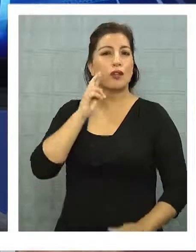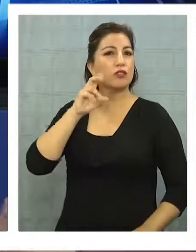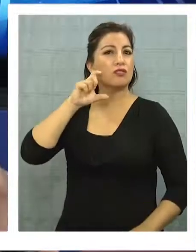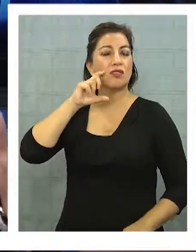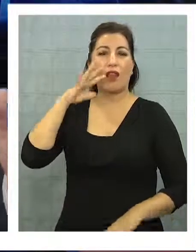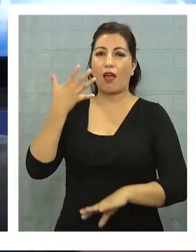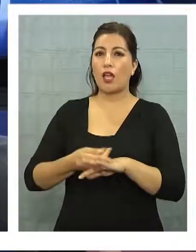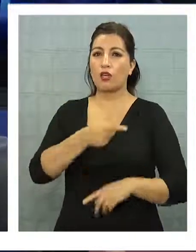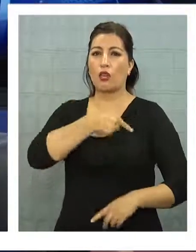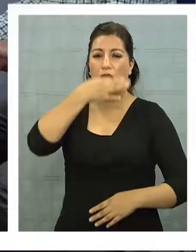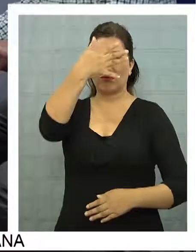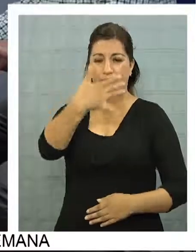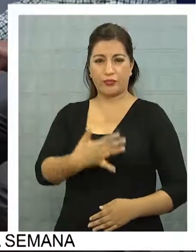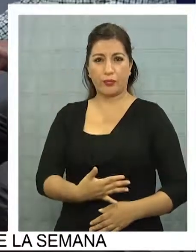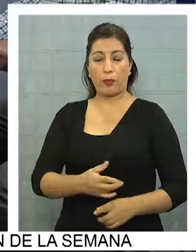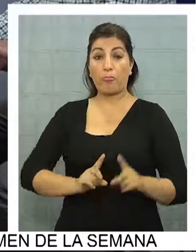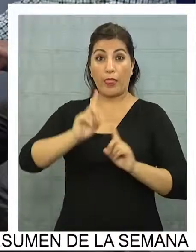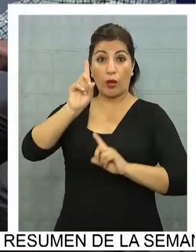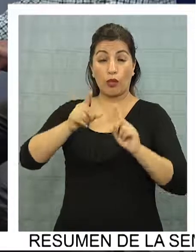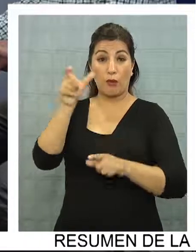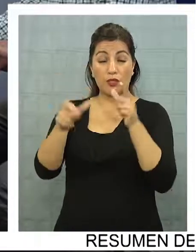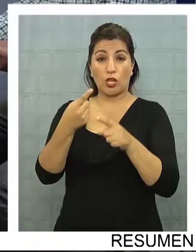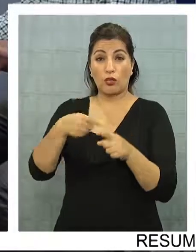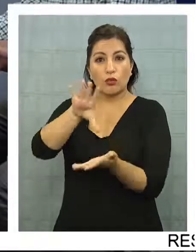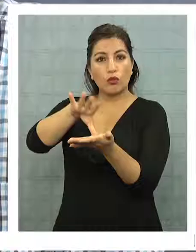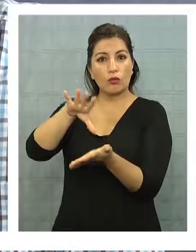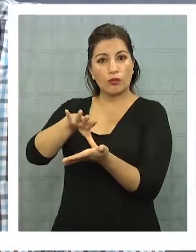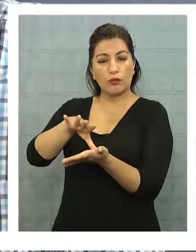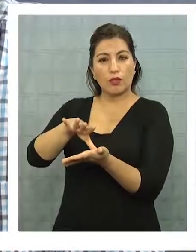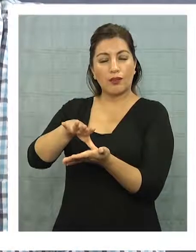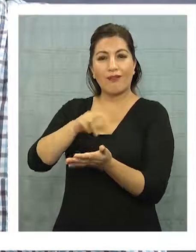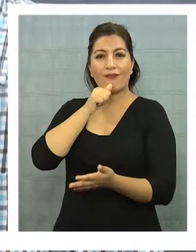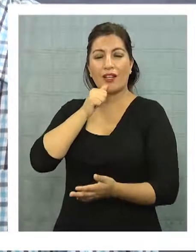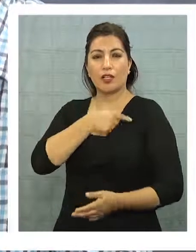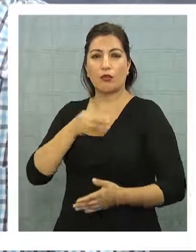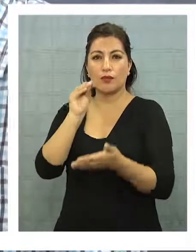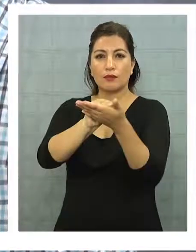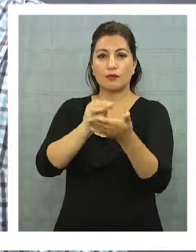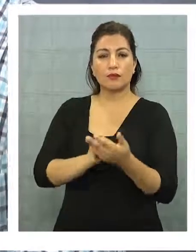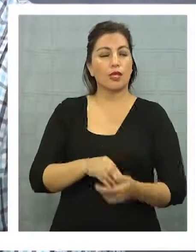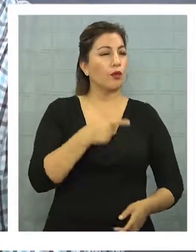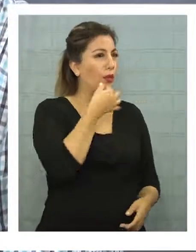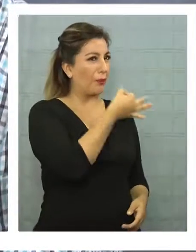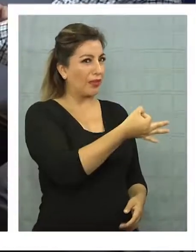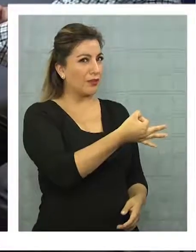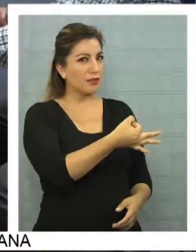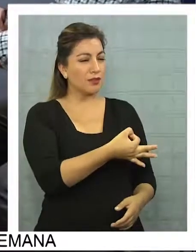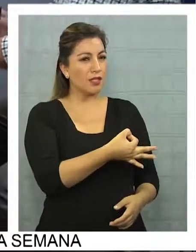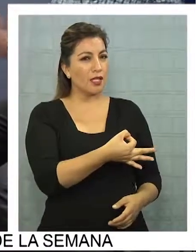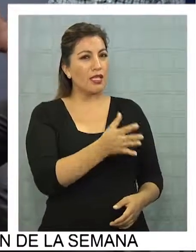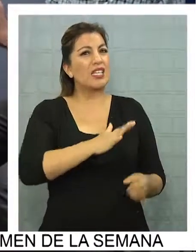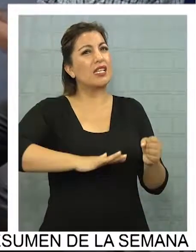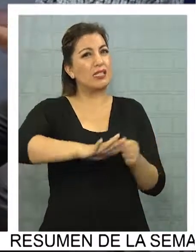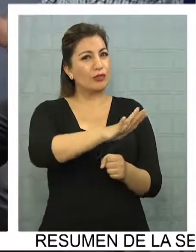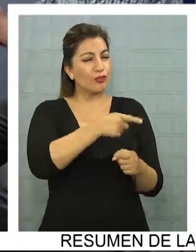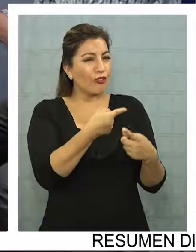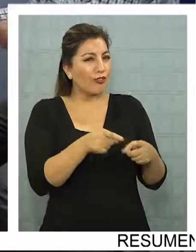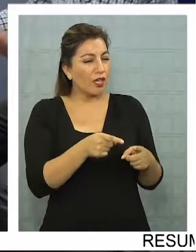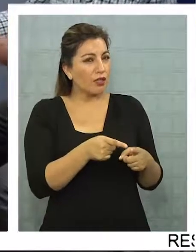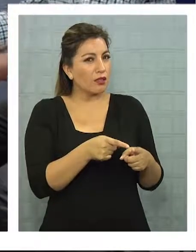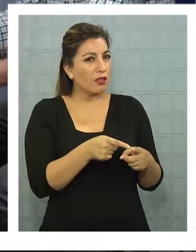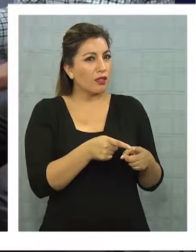ahí. Por lo tanto, mucha gente que vive fuera del país no está en condiciones de votar. dice, si hubiese tenido la situación de intenta,